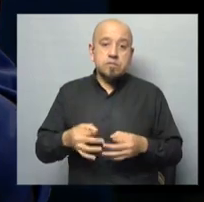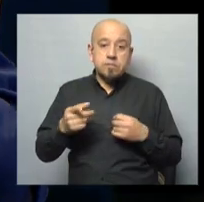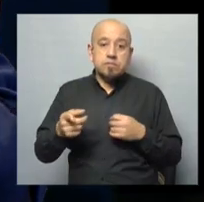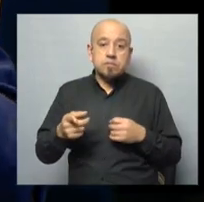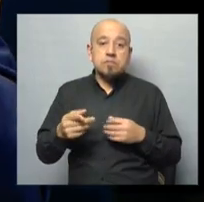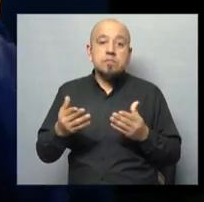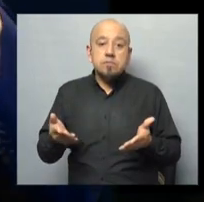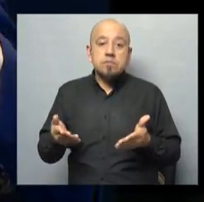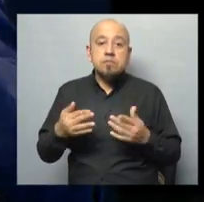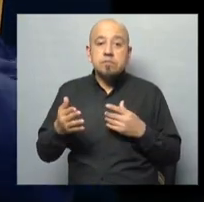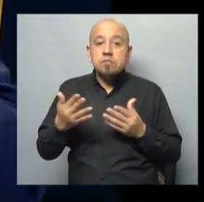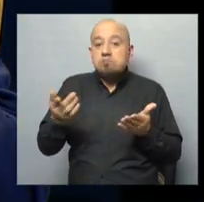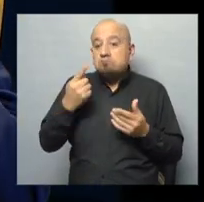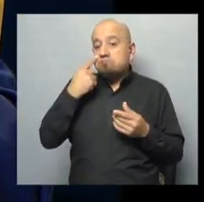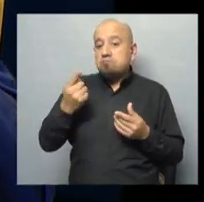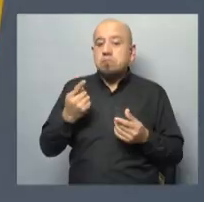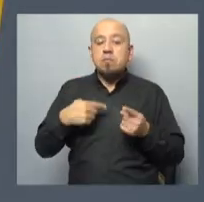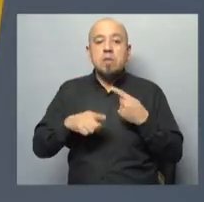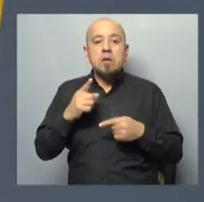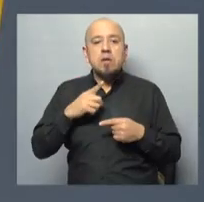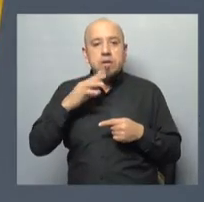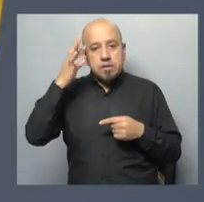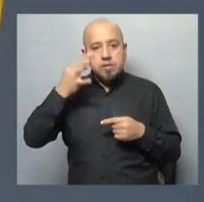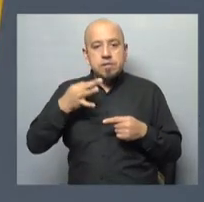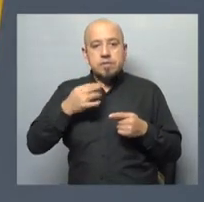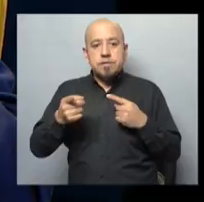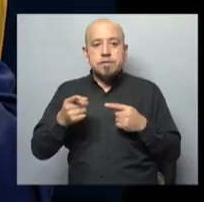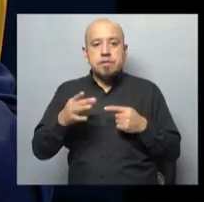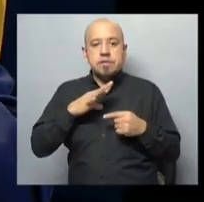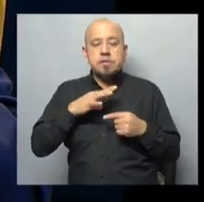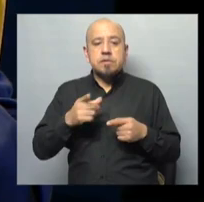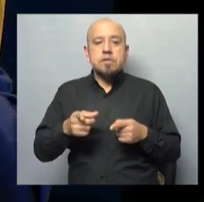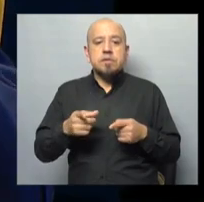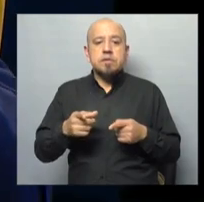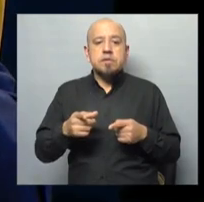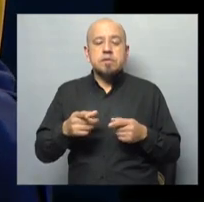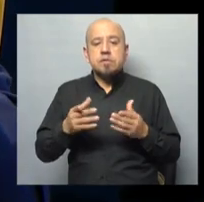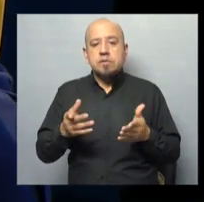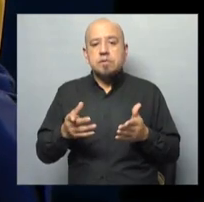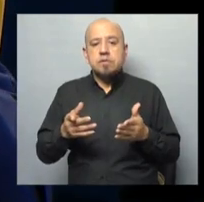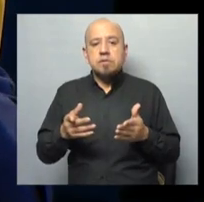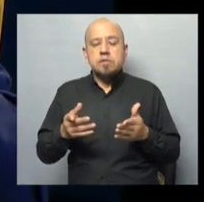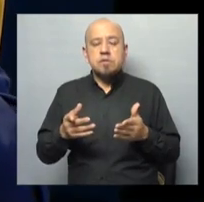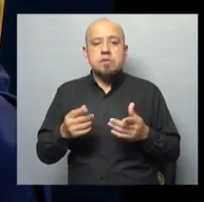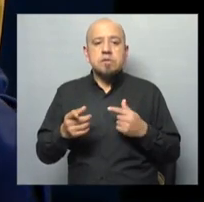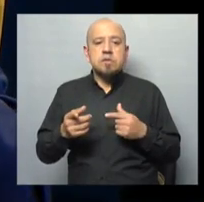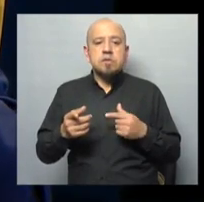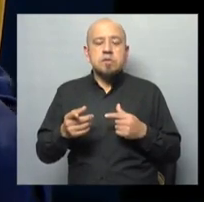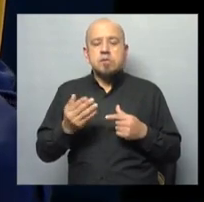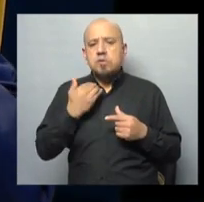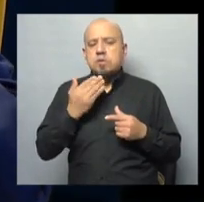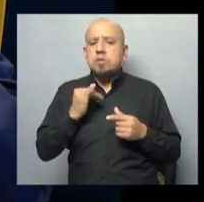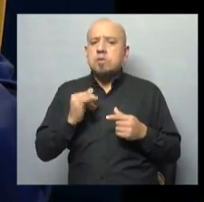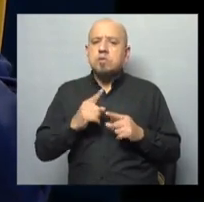de que bueno si no te conocen pero también es cierto que hay como una cosa esto no sé si es comprobable